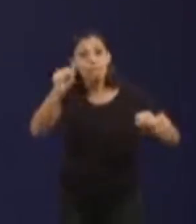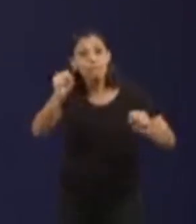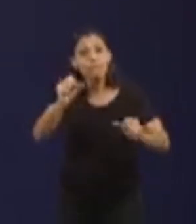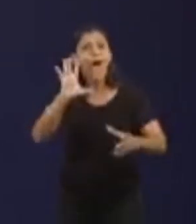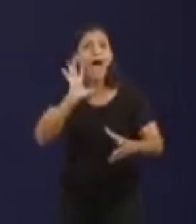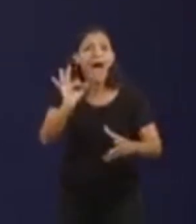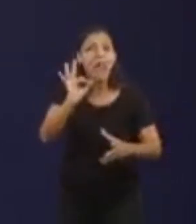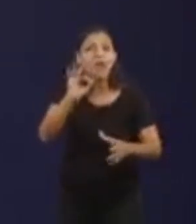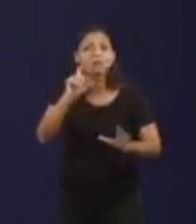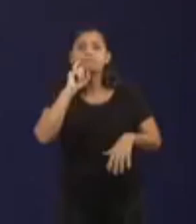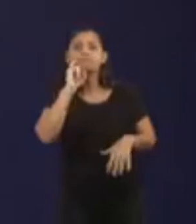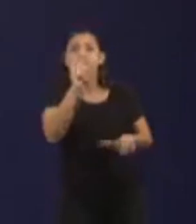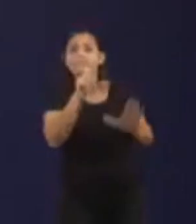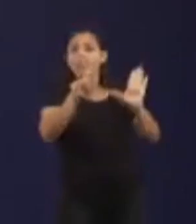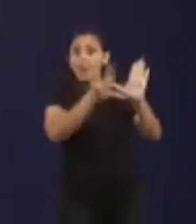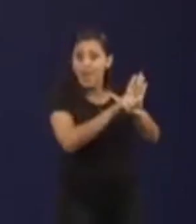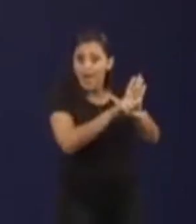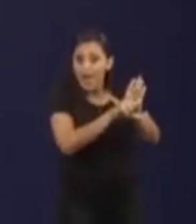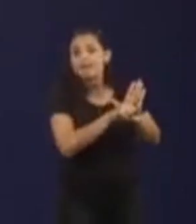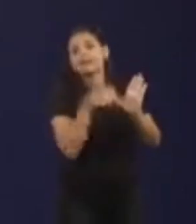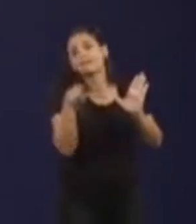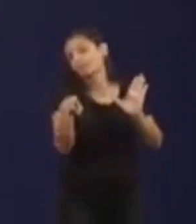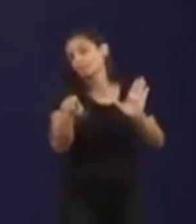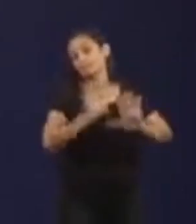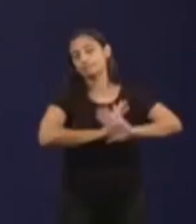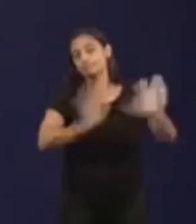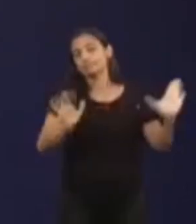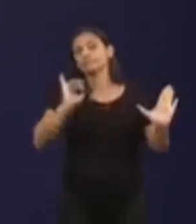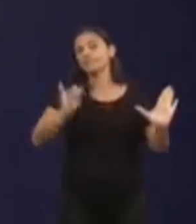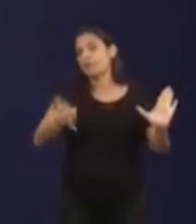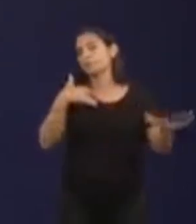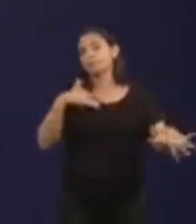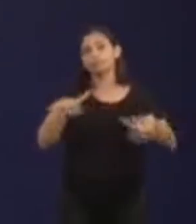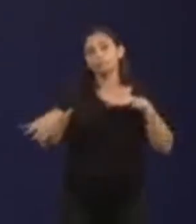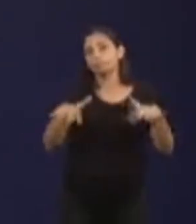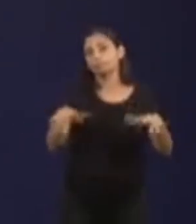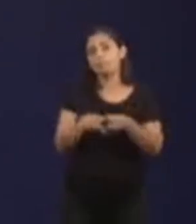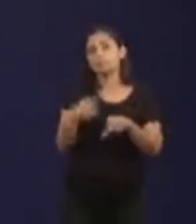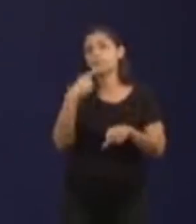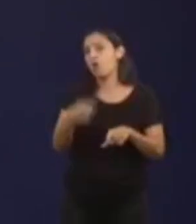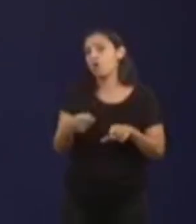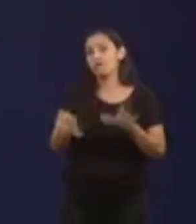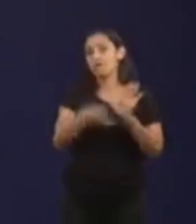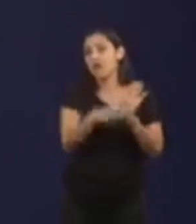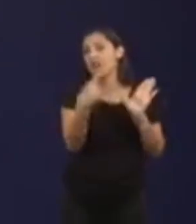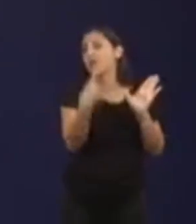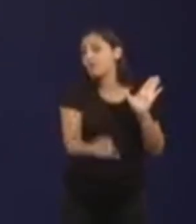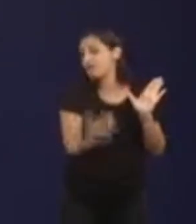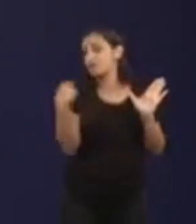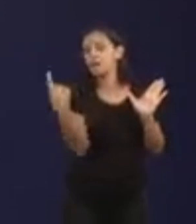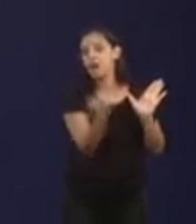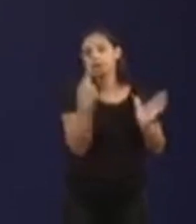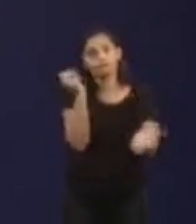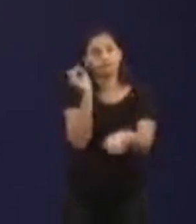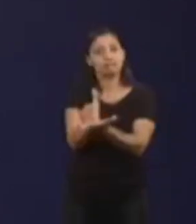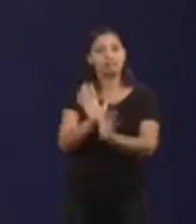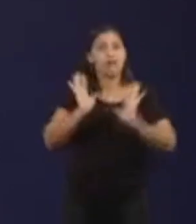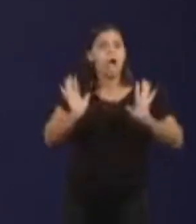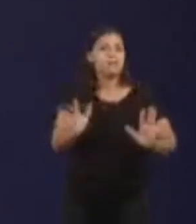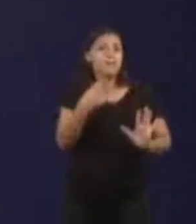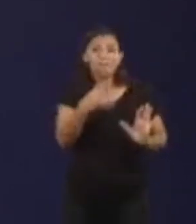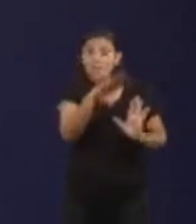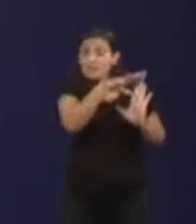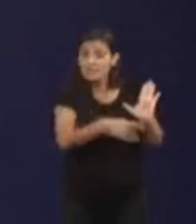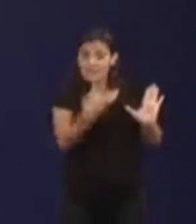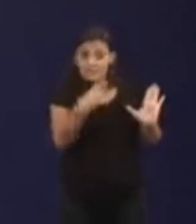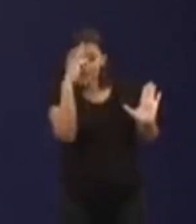esas normativas no se respetan accionamos como nos exige la ley como nos exige la la propia normativa